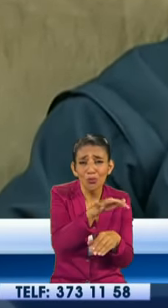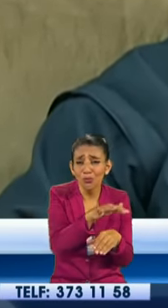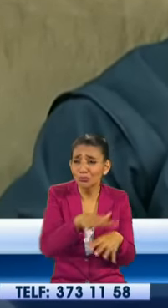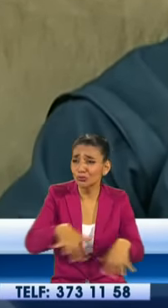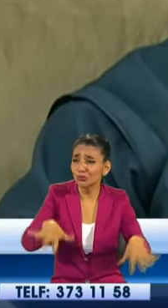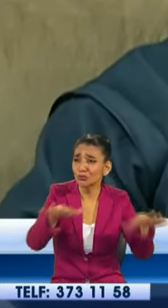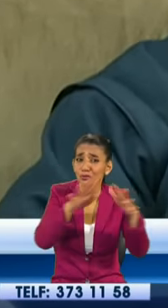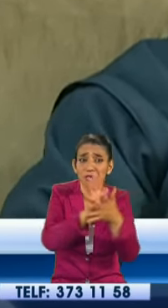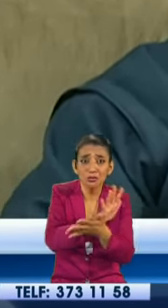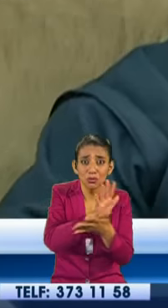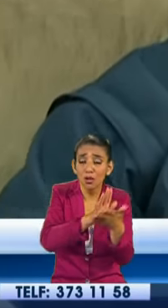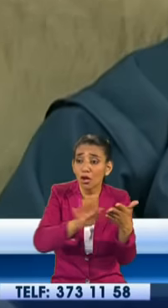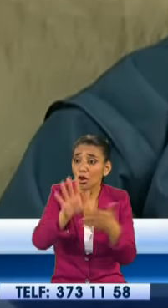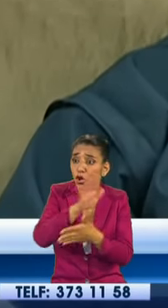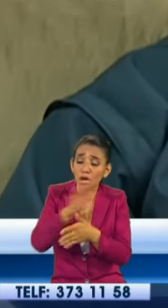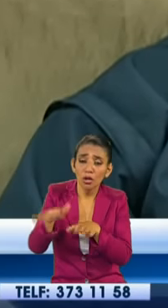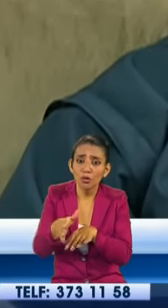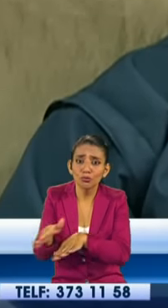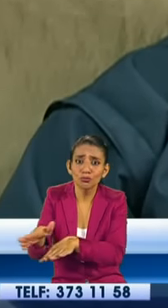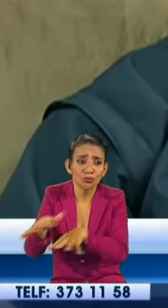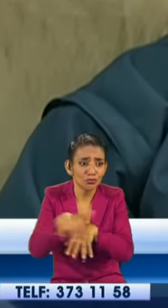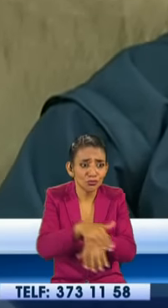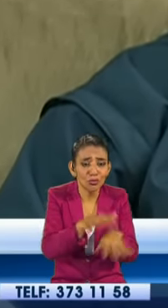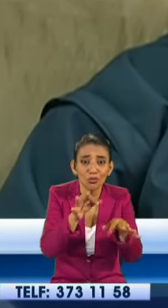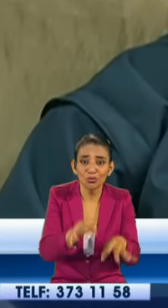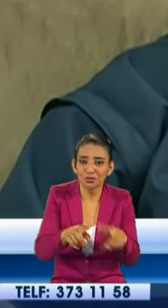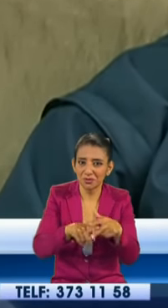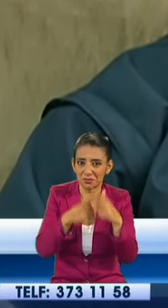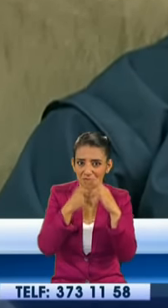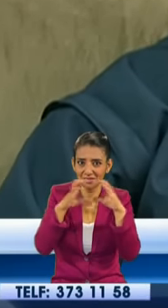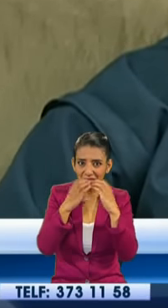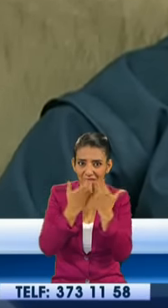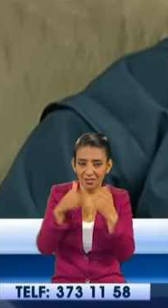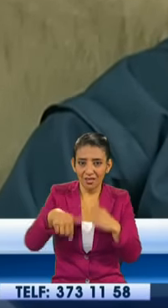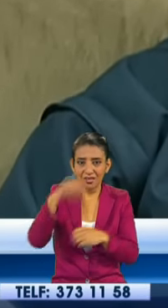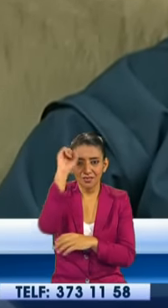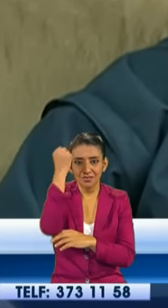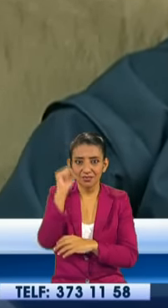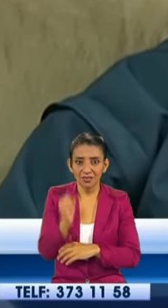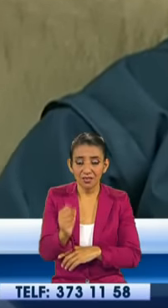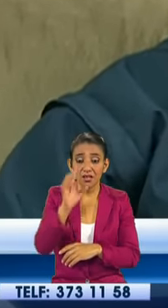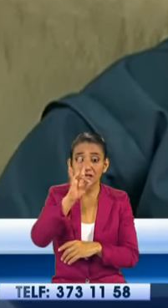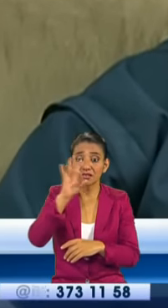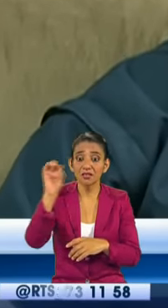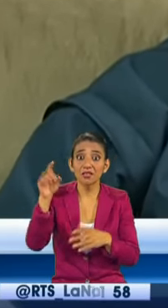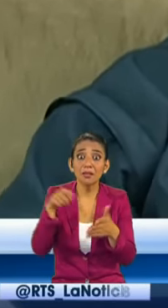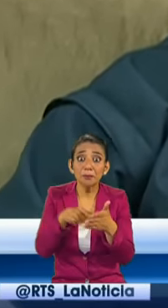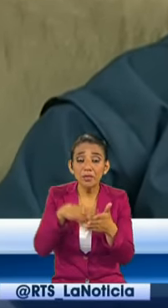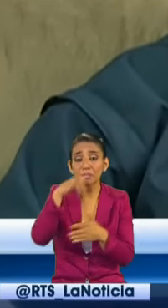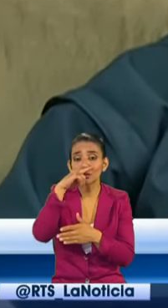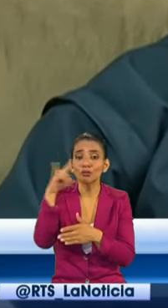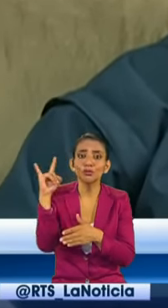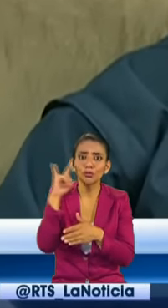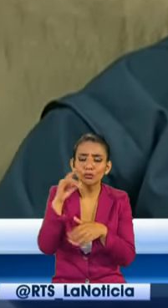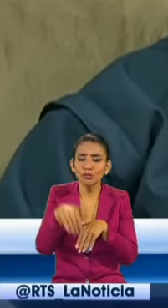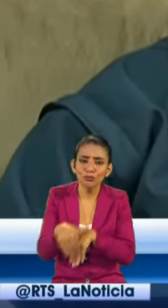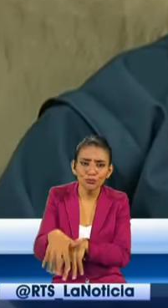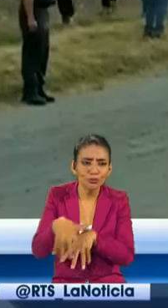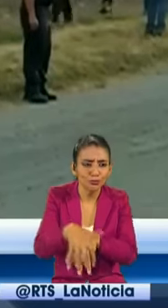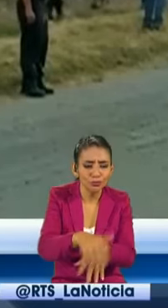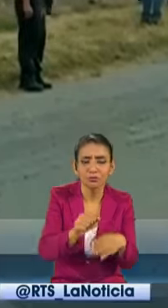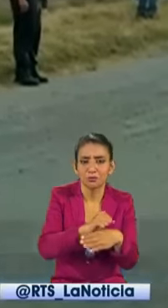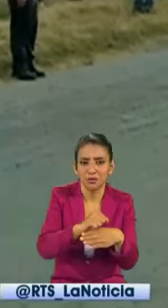de educación cuando se iniciaron las clases aquí en la sierra. Son más de 70.000 niños que se movilizaron en